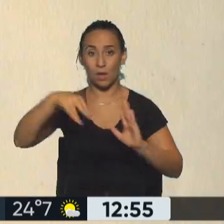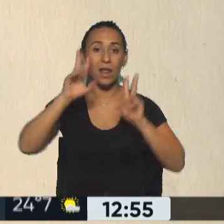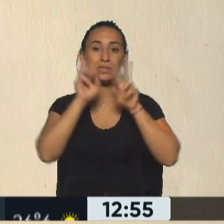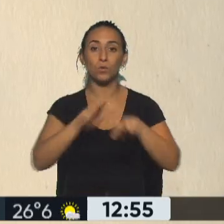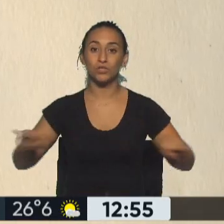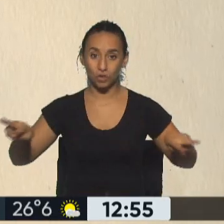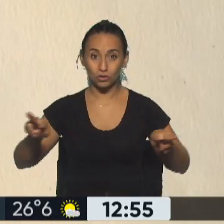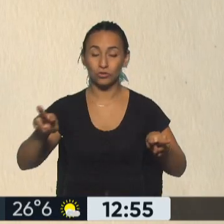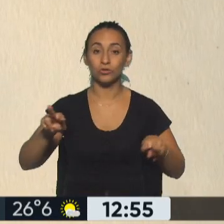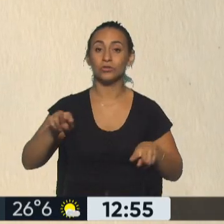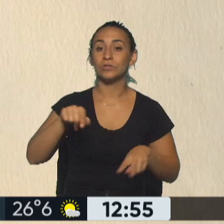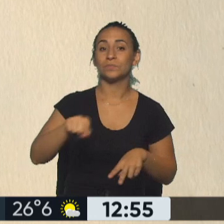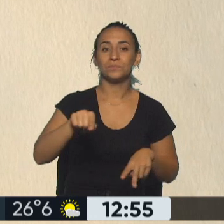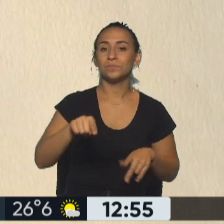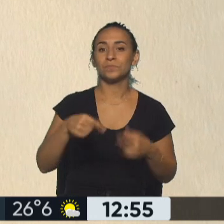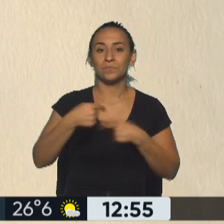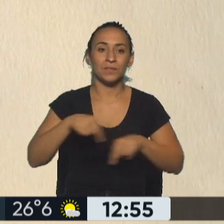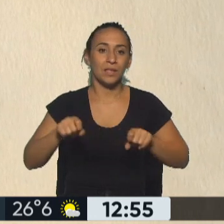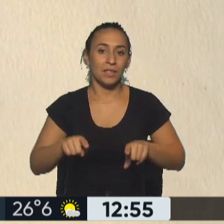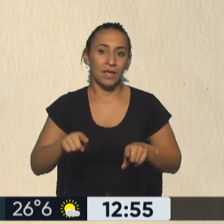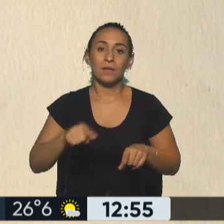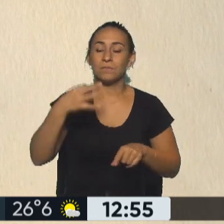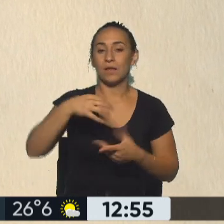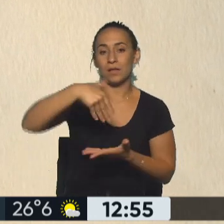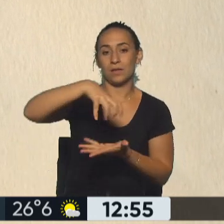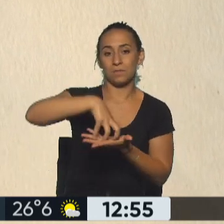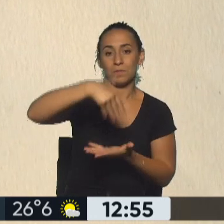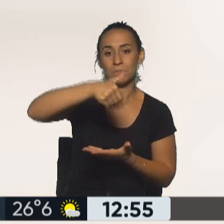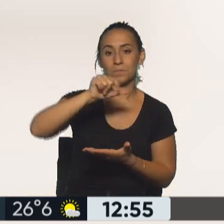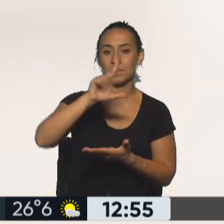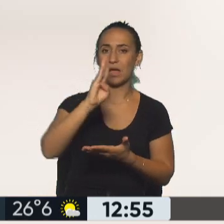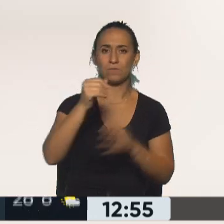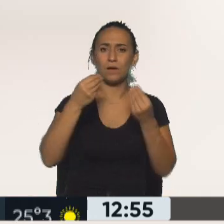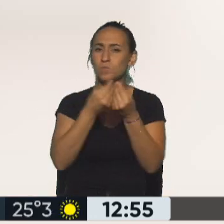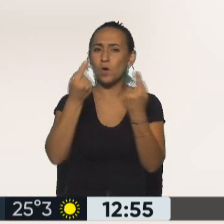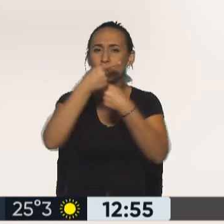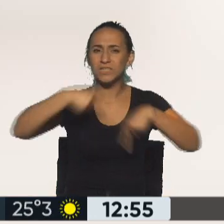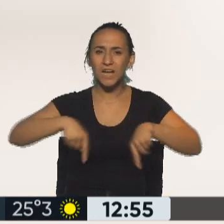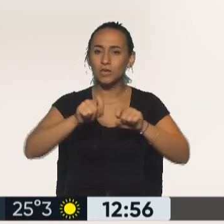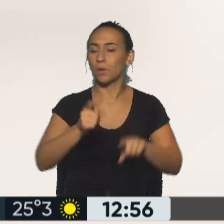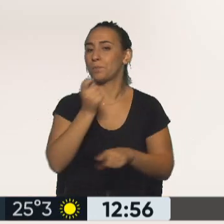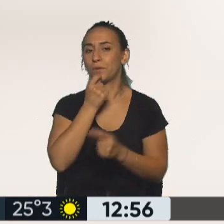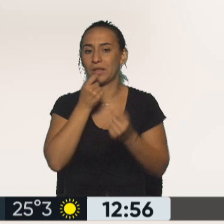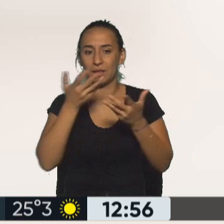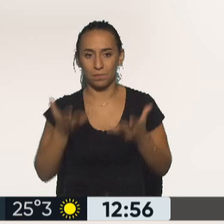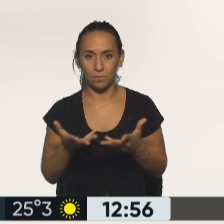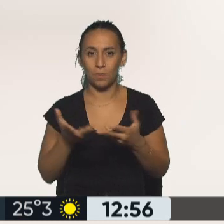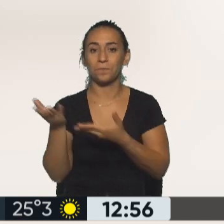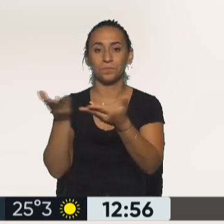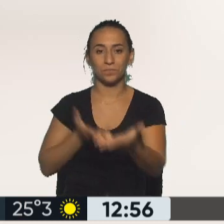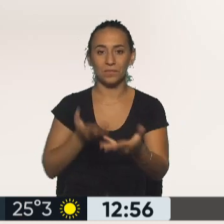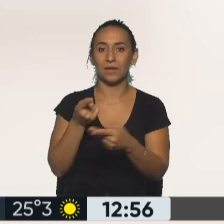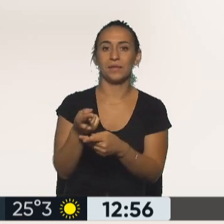irán nutriendo esa maravilla que es el MALBA, que tiene entre muchas cosas, por ejemplo, tiene la presentación